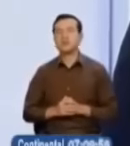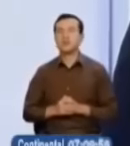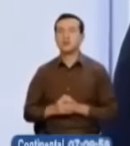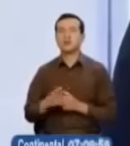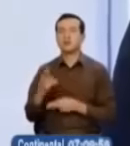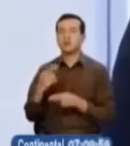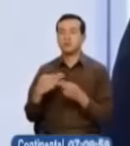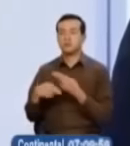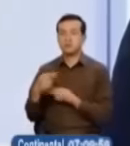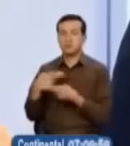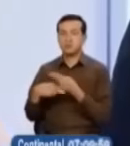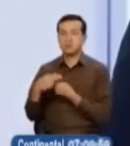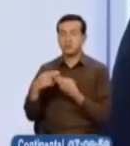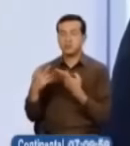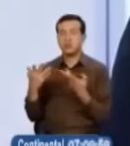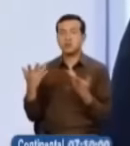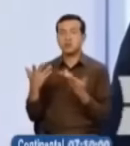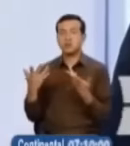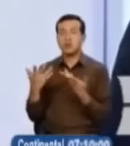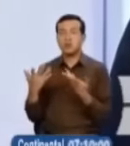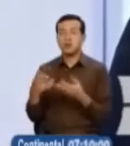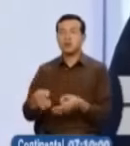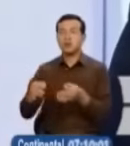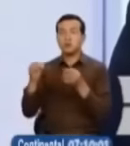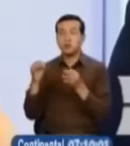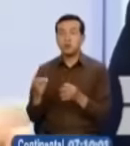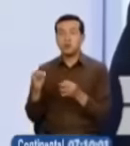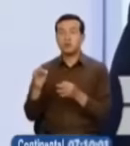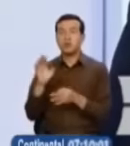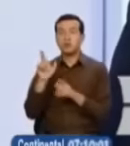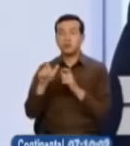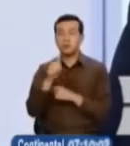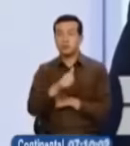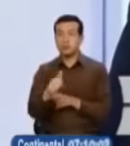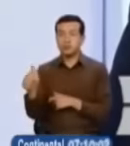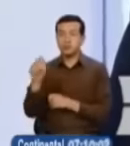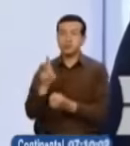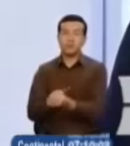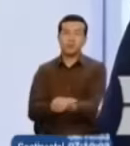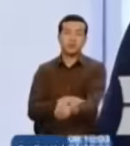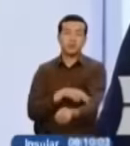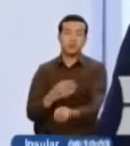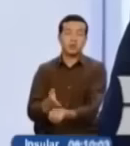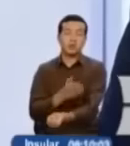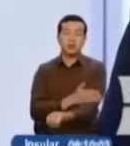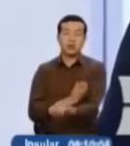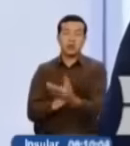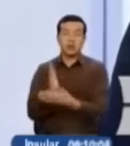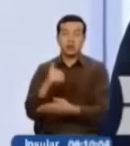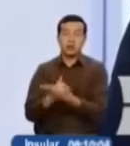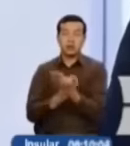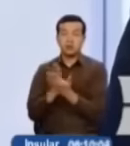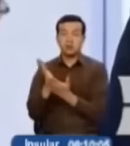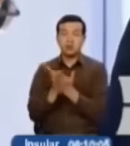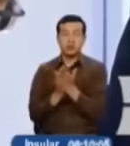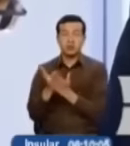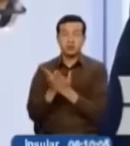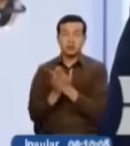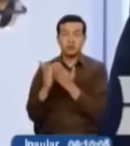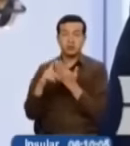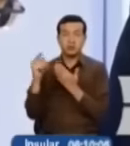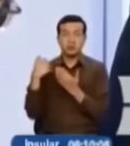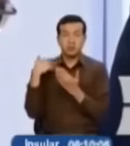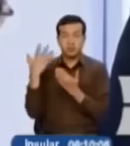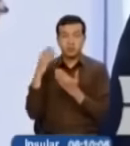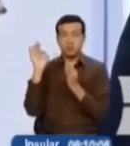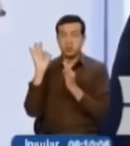populares y solidarias justamente son un mecanismo para que personas que tradicionalmente no tenían el acceso a servicios financieros, pues los tengan.